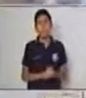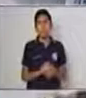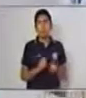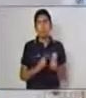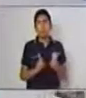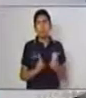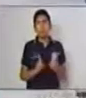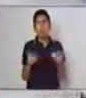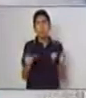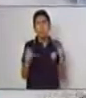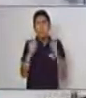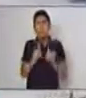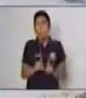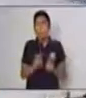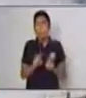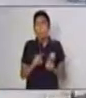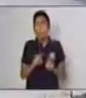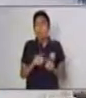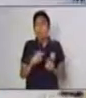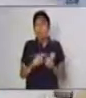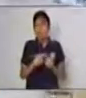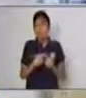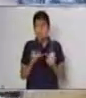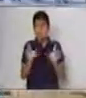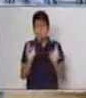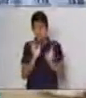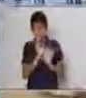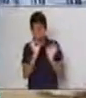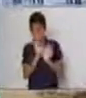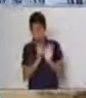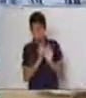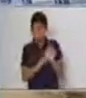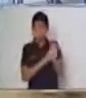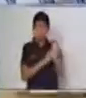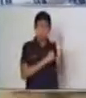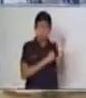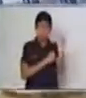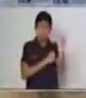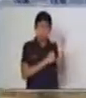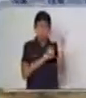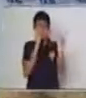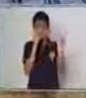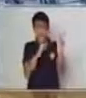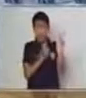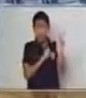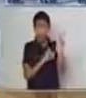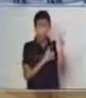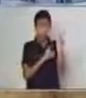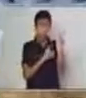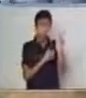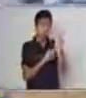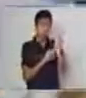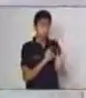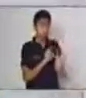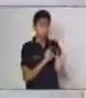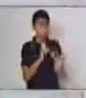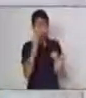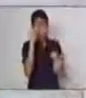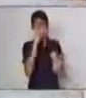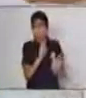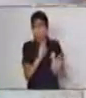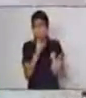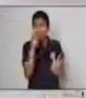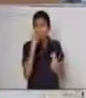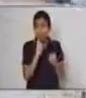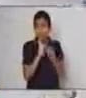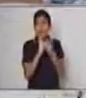¿qué pasa si en lugar de pedirnos encontrar el mínimo común múltiplo de números